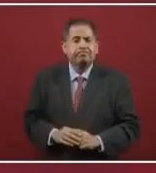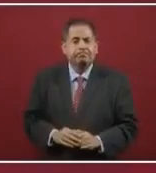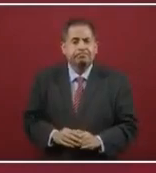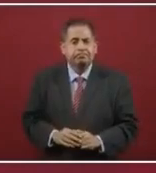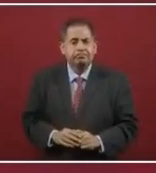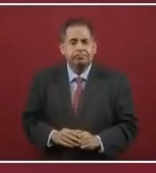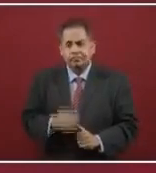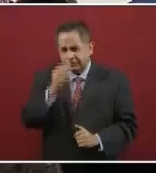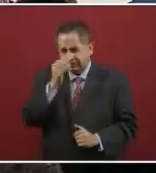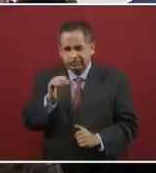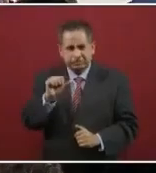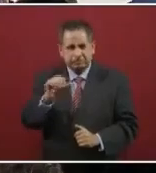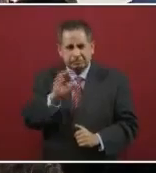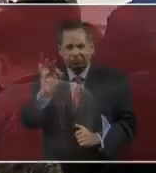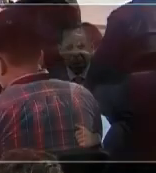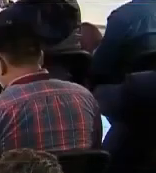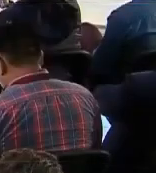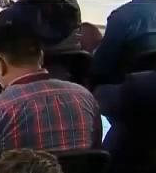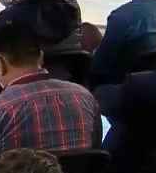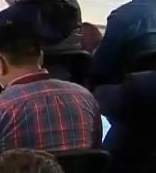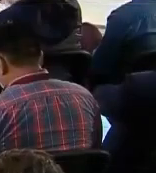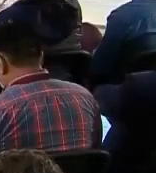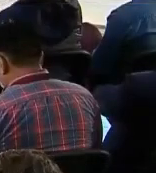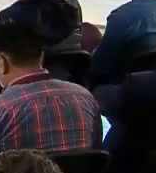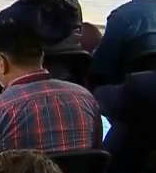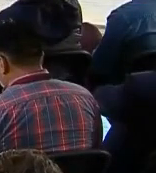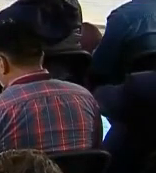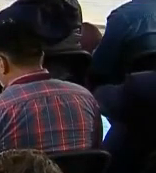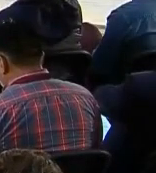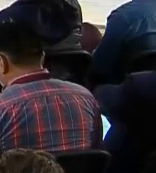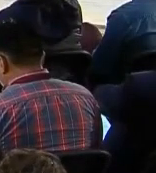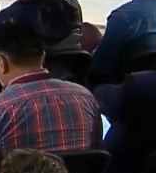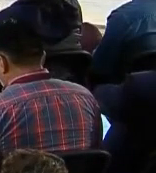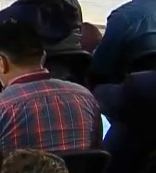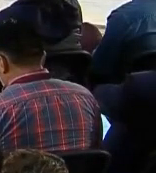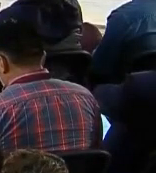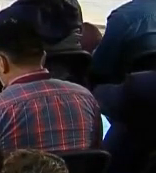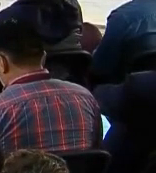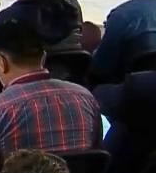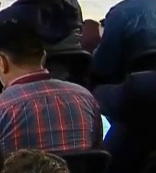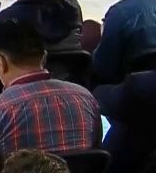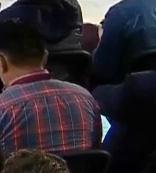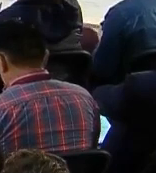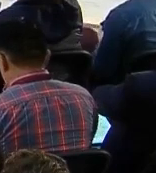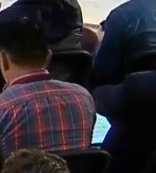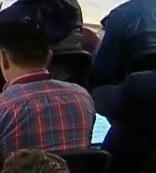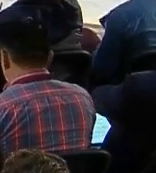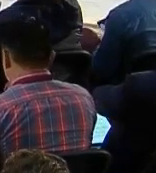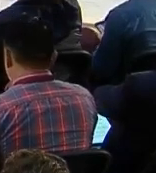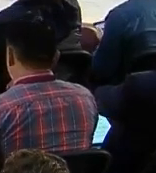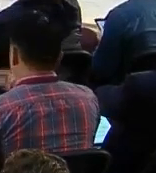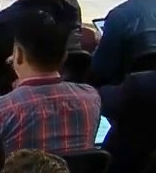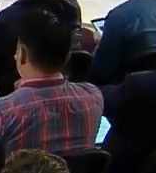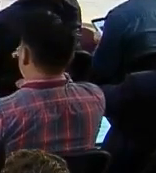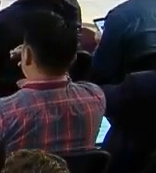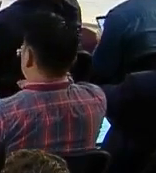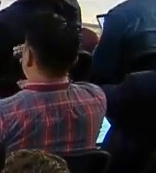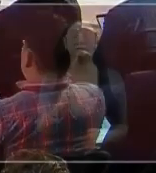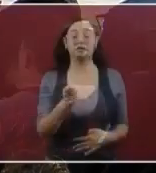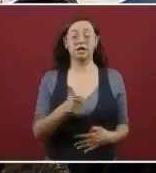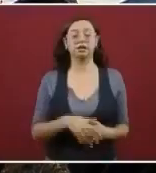el 16% de todos los que migran actualmente son mexicanos. Me refiero a los